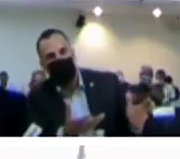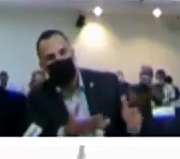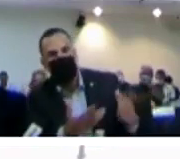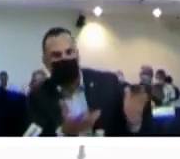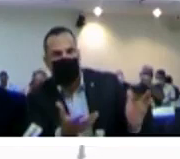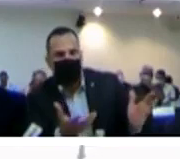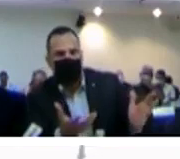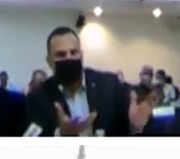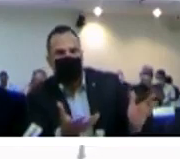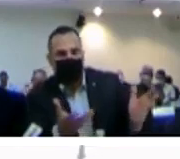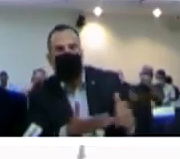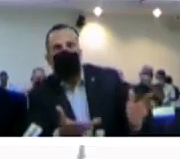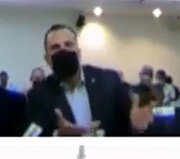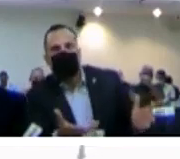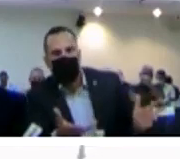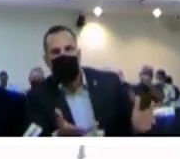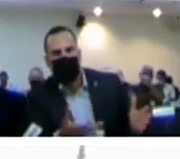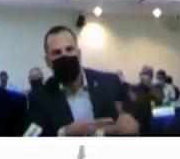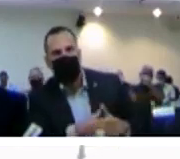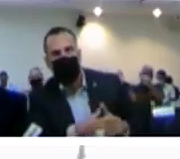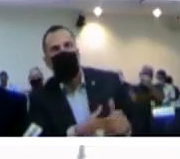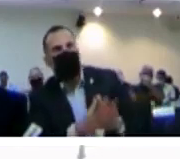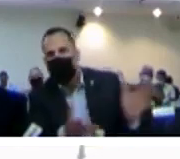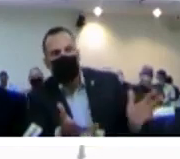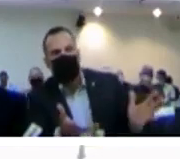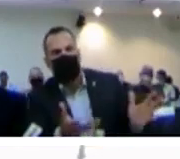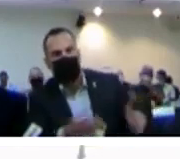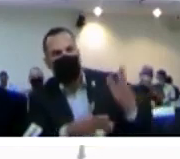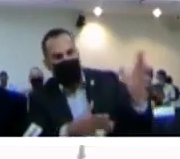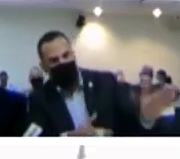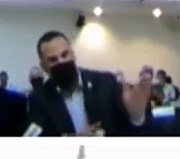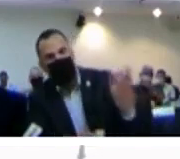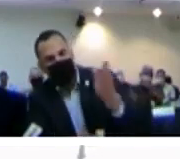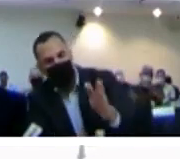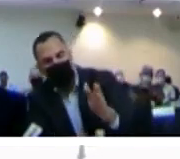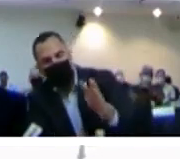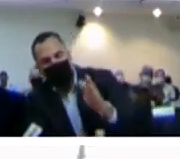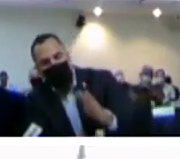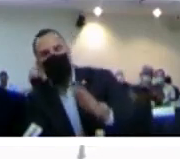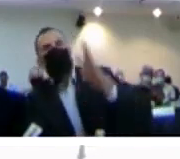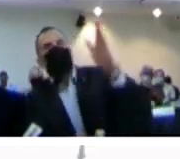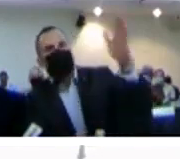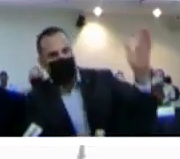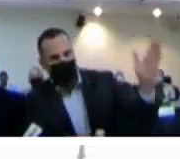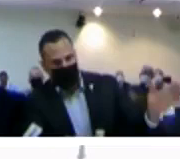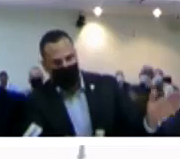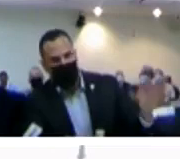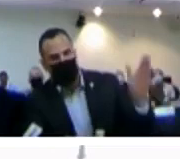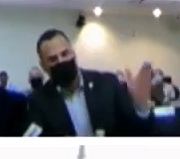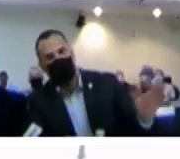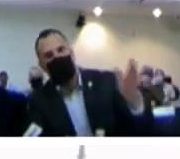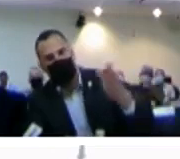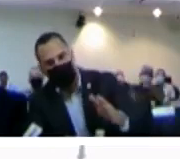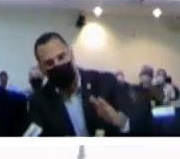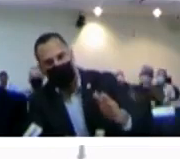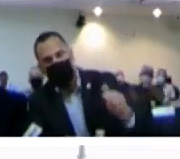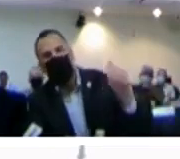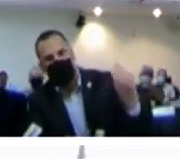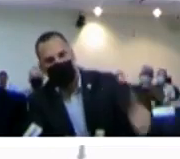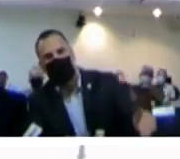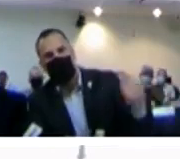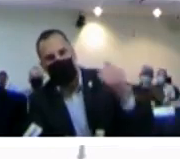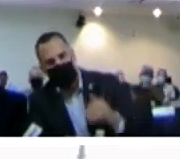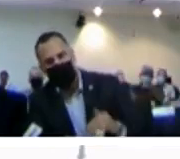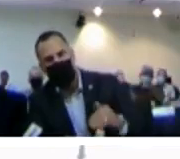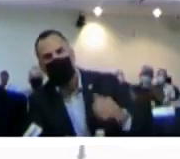por completo, pues es difícil, ¿verdad? Claro. Era algo completamente inesperado. Y eso fue lo que sucedió la semana anterior. Eso se estabilizó